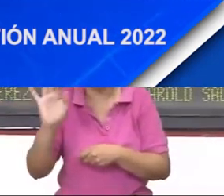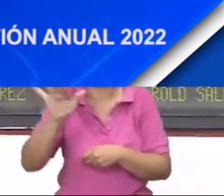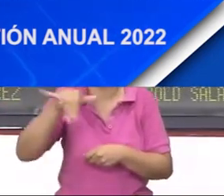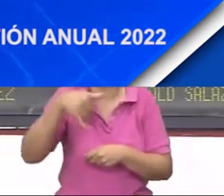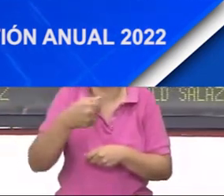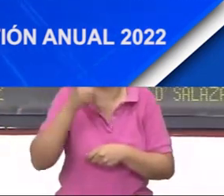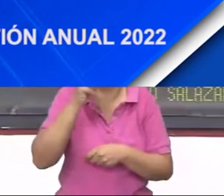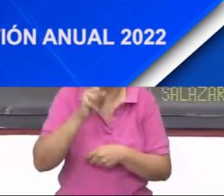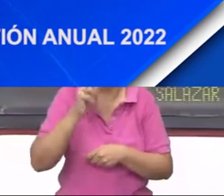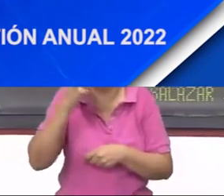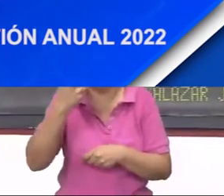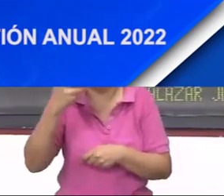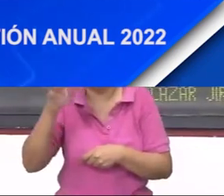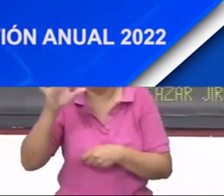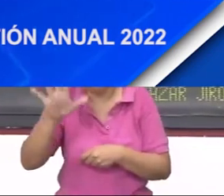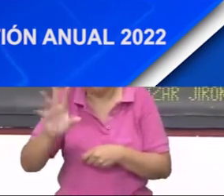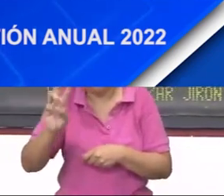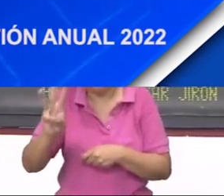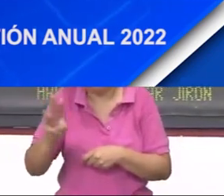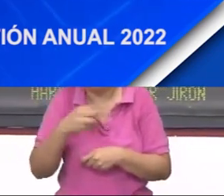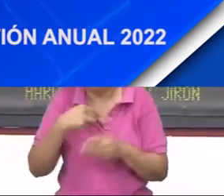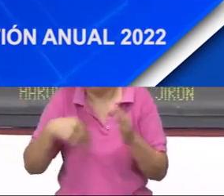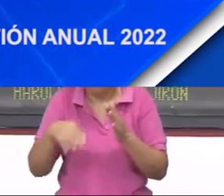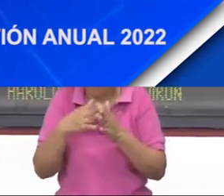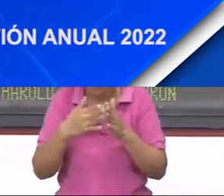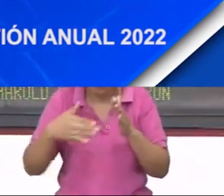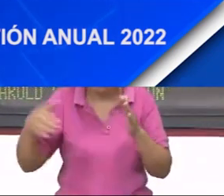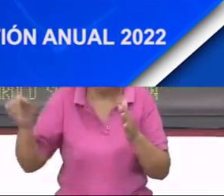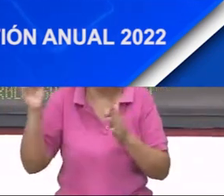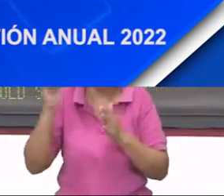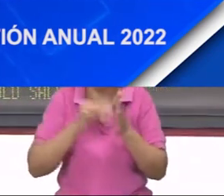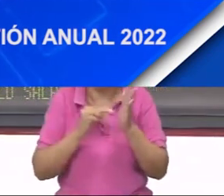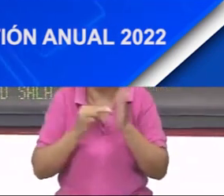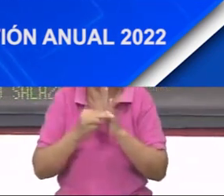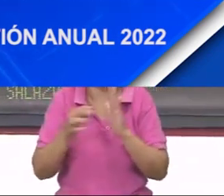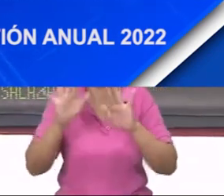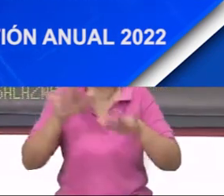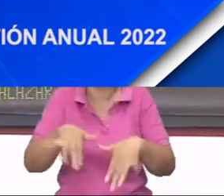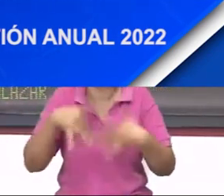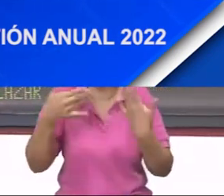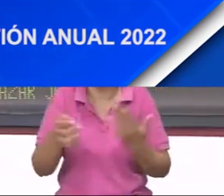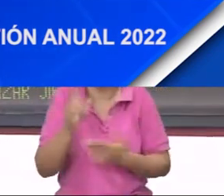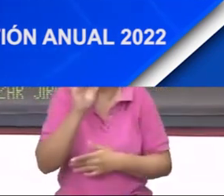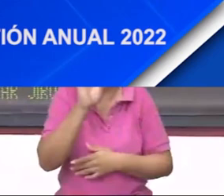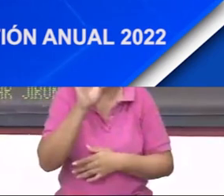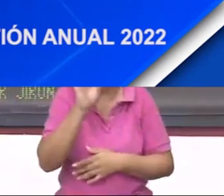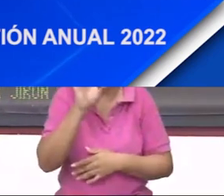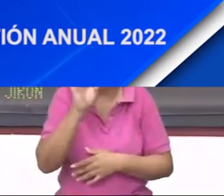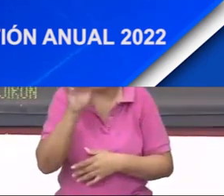152.123 millones, lo que significó un incremento del